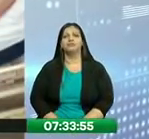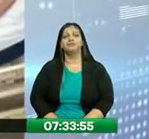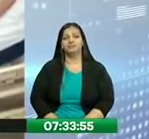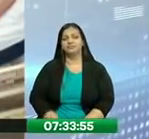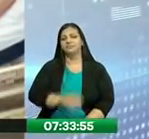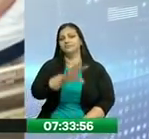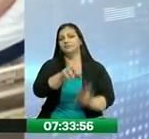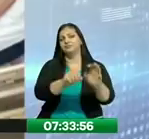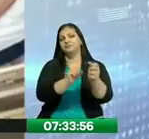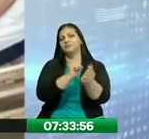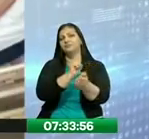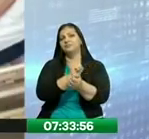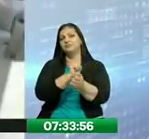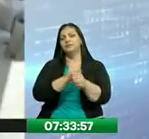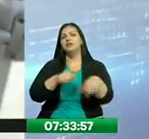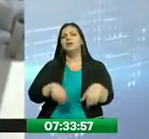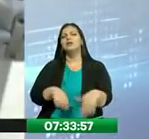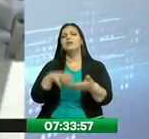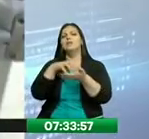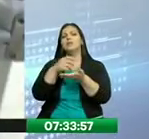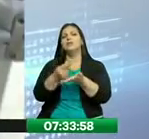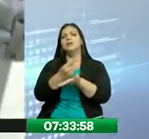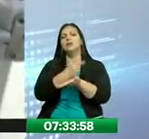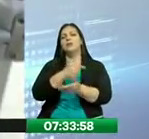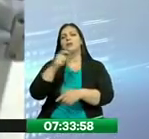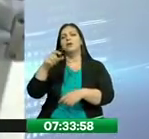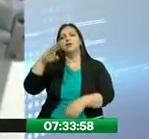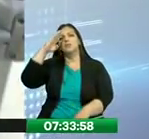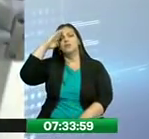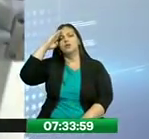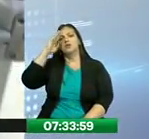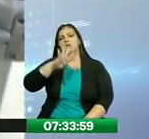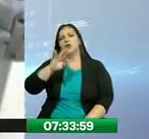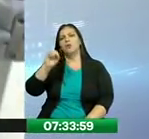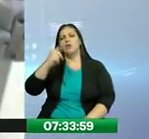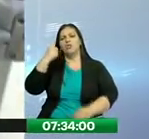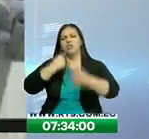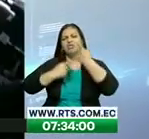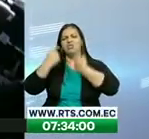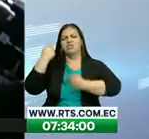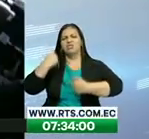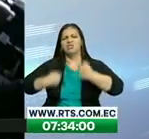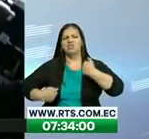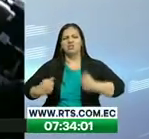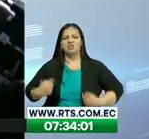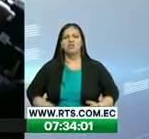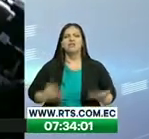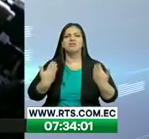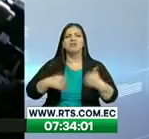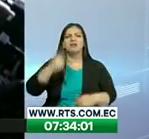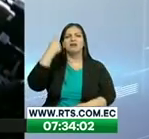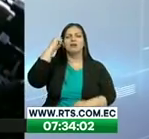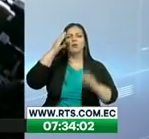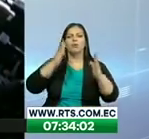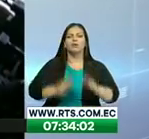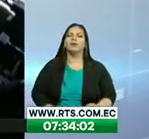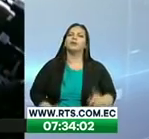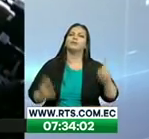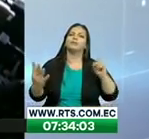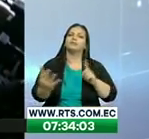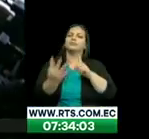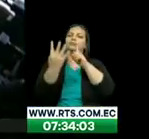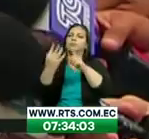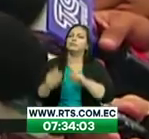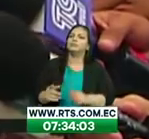hubo alrededor de 40 policías heridos. Varios de ellos fueron visitados por el gobernador de la provincia, Pedro